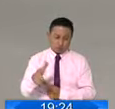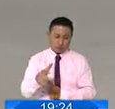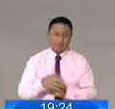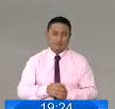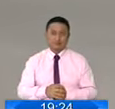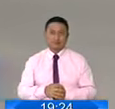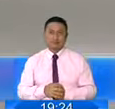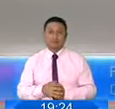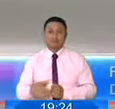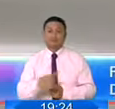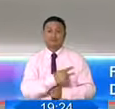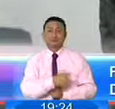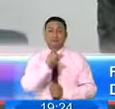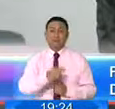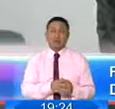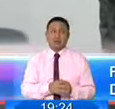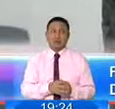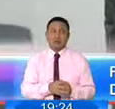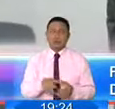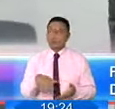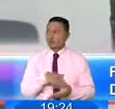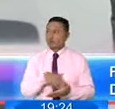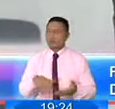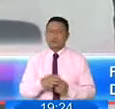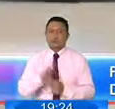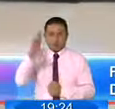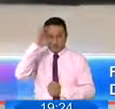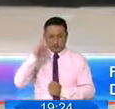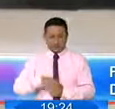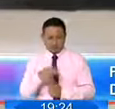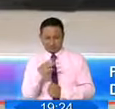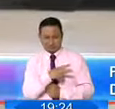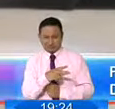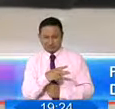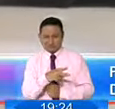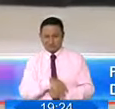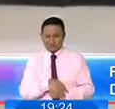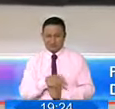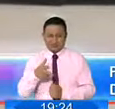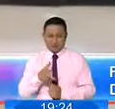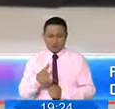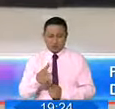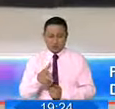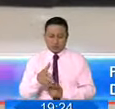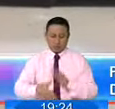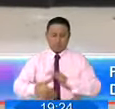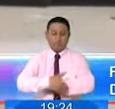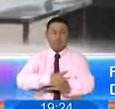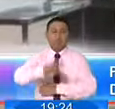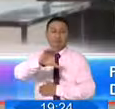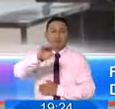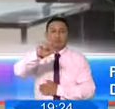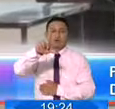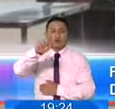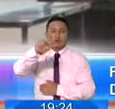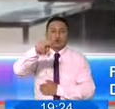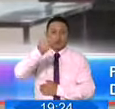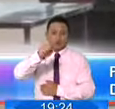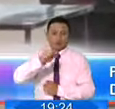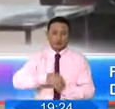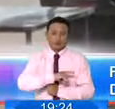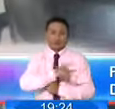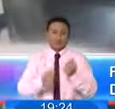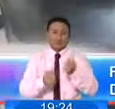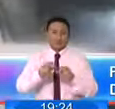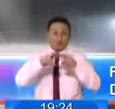actitud sospechosa de un conductor hizo que elementos policiales detengan su marcha en la avenida Los Colonos de Santo Domingo. Al revisar el